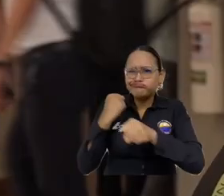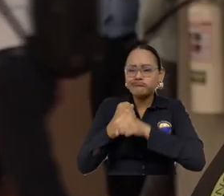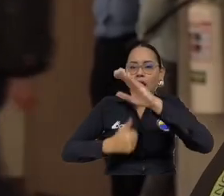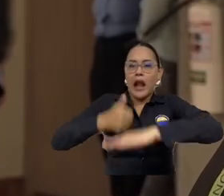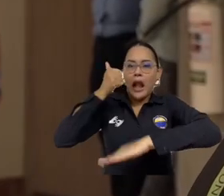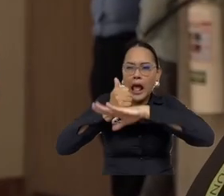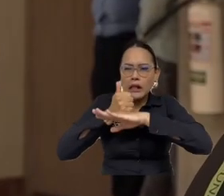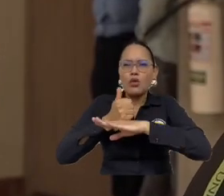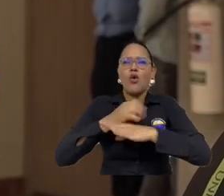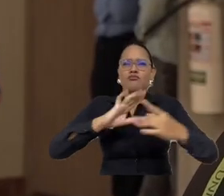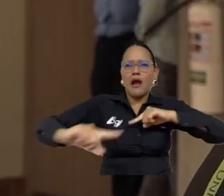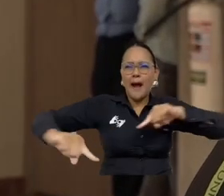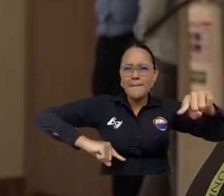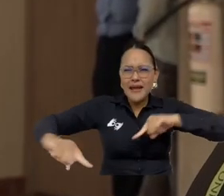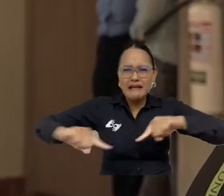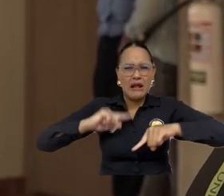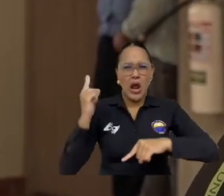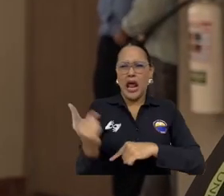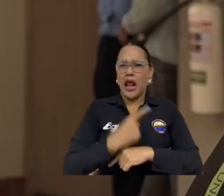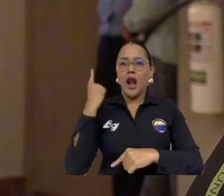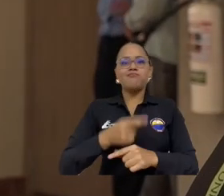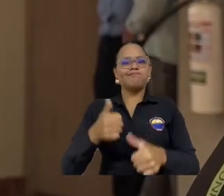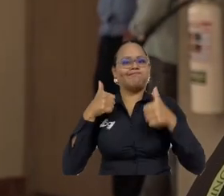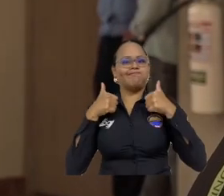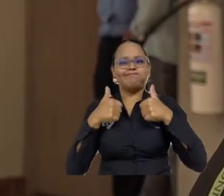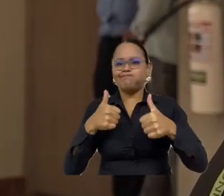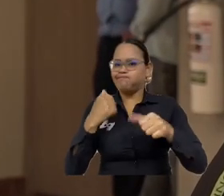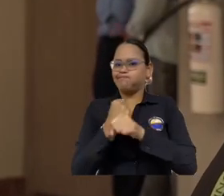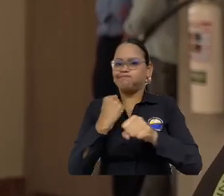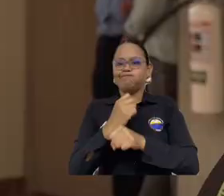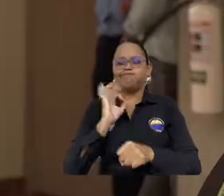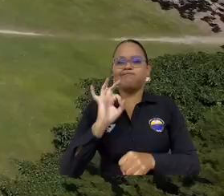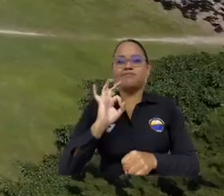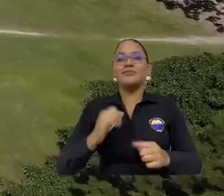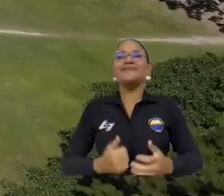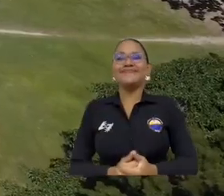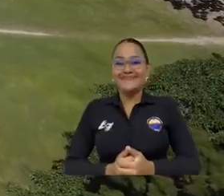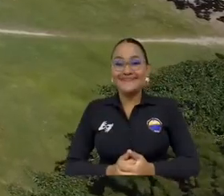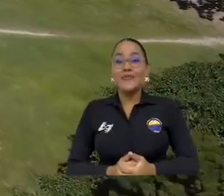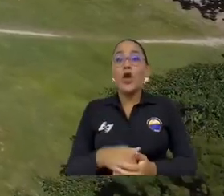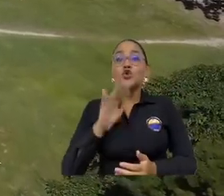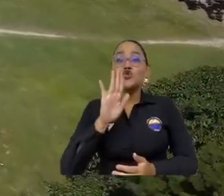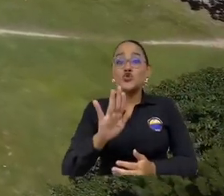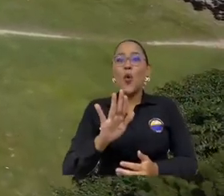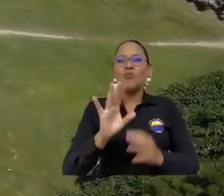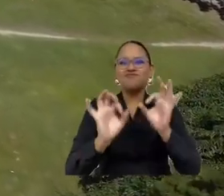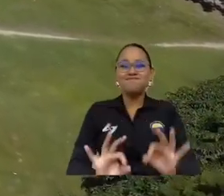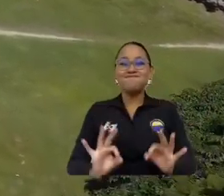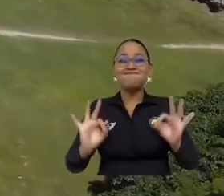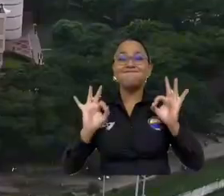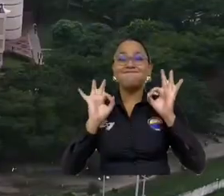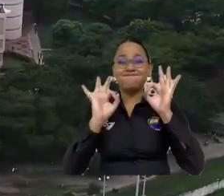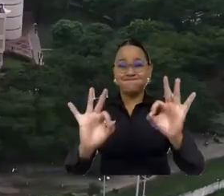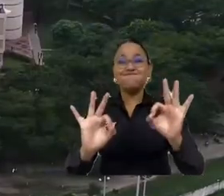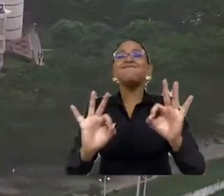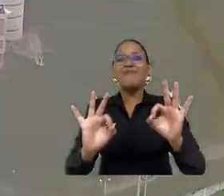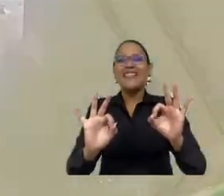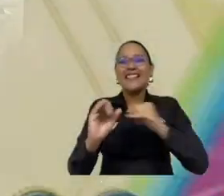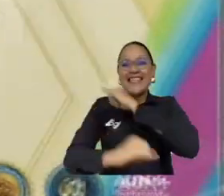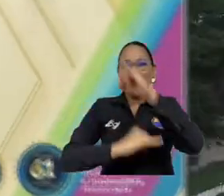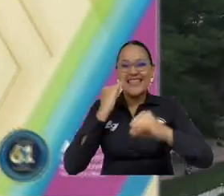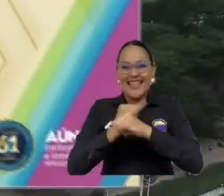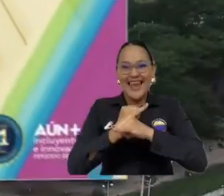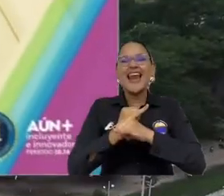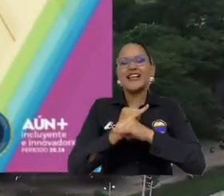trabajo que se ha hecho por parte del rector y por parte de la administración en sí se está haciendo muy bien. La